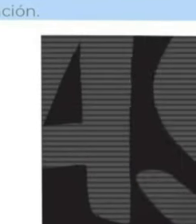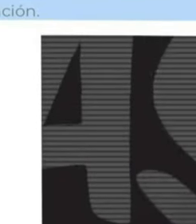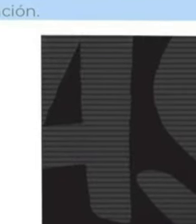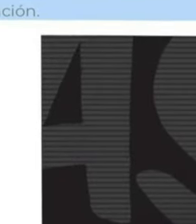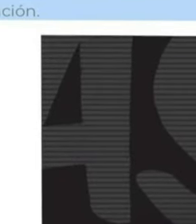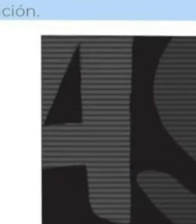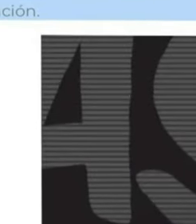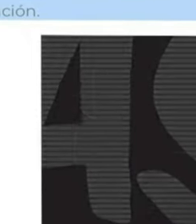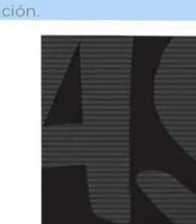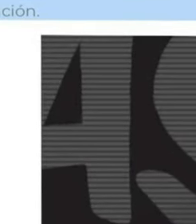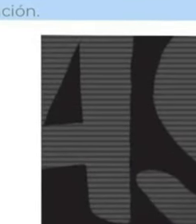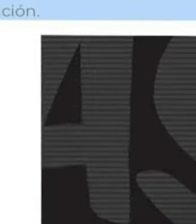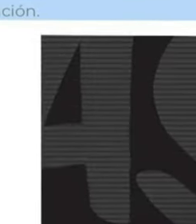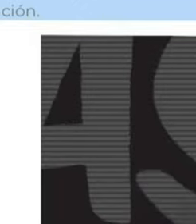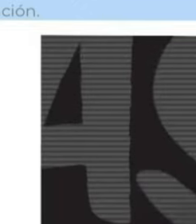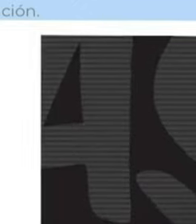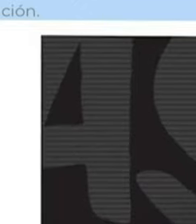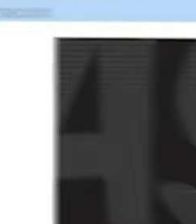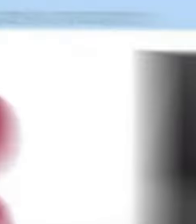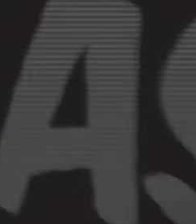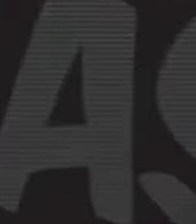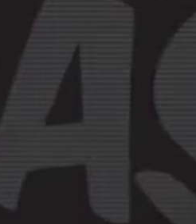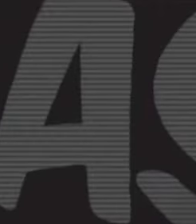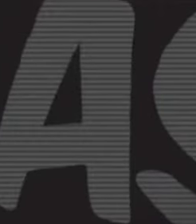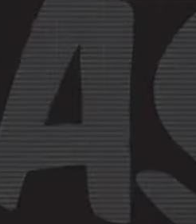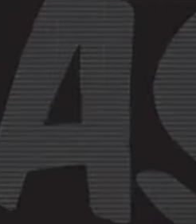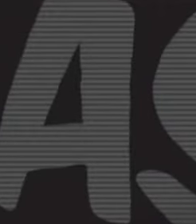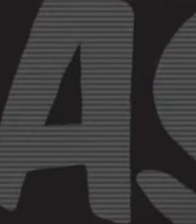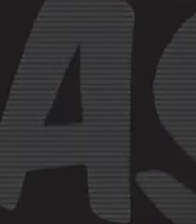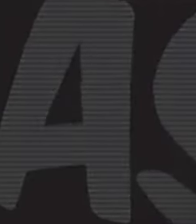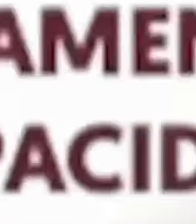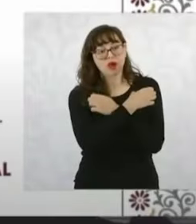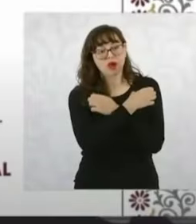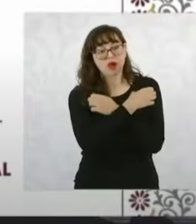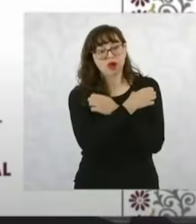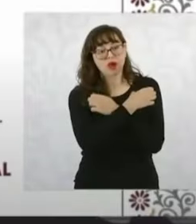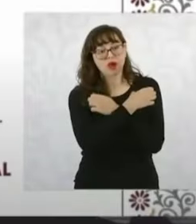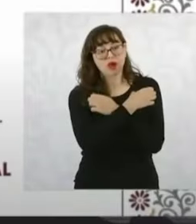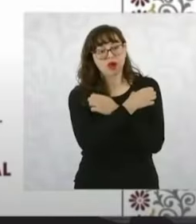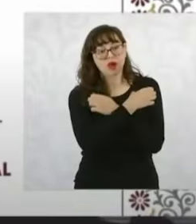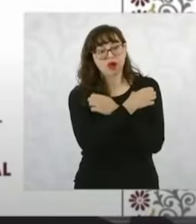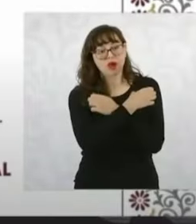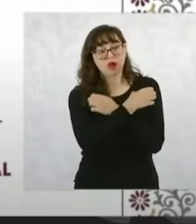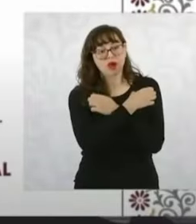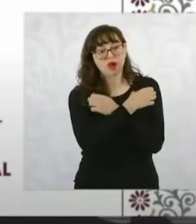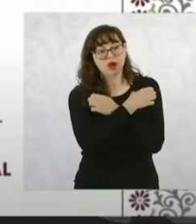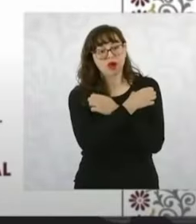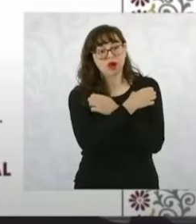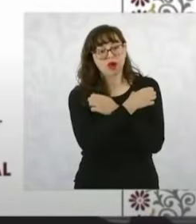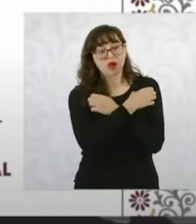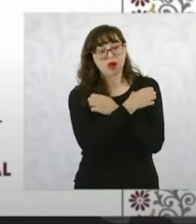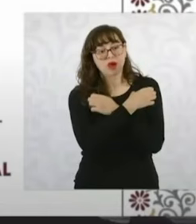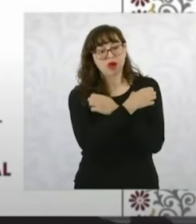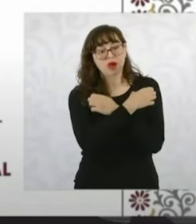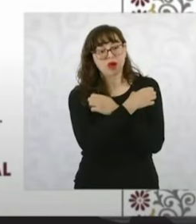2024, 20.000 servidores de la Nación realizarán el censo de los beneficiarios de este programa, aplicando cuestionarios para conocer la